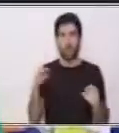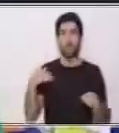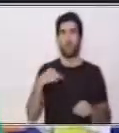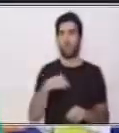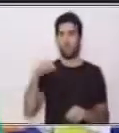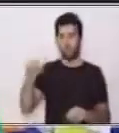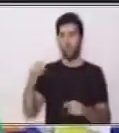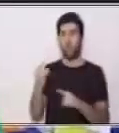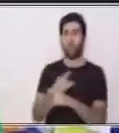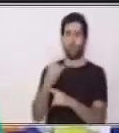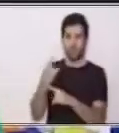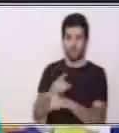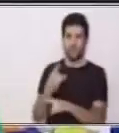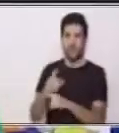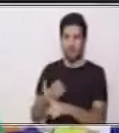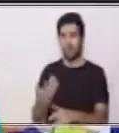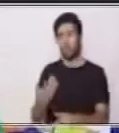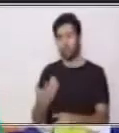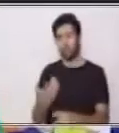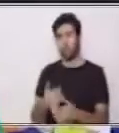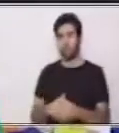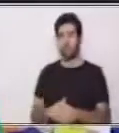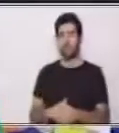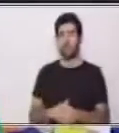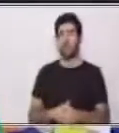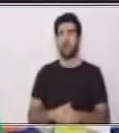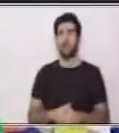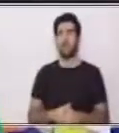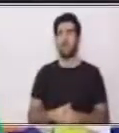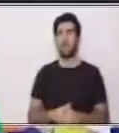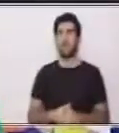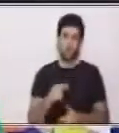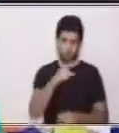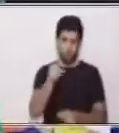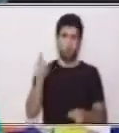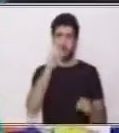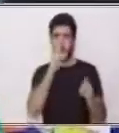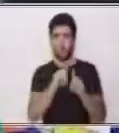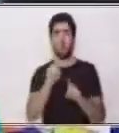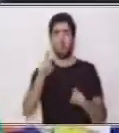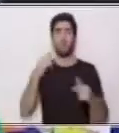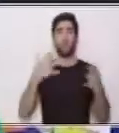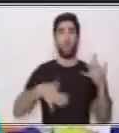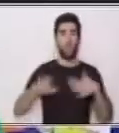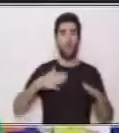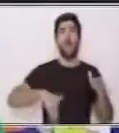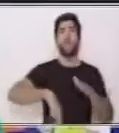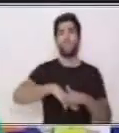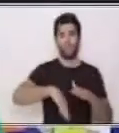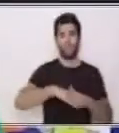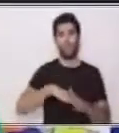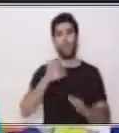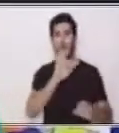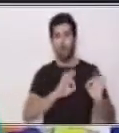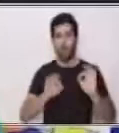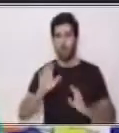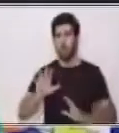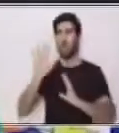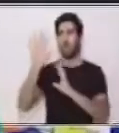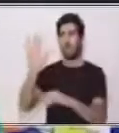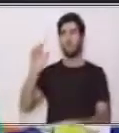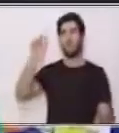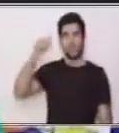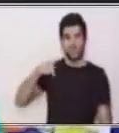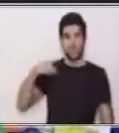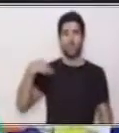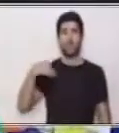comúnmente, la cual con la cual de repente hasta hemos jugado. Muy bien, entonces de esa manera